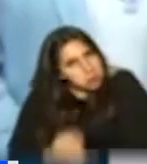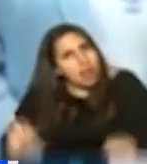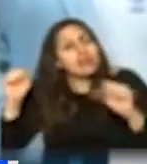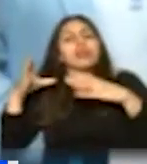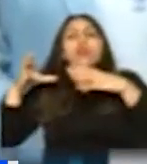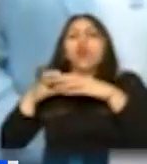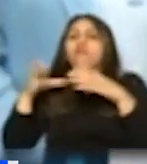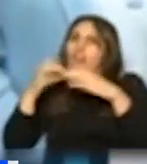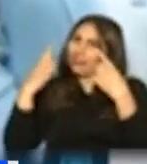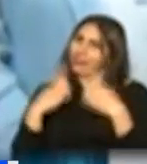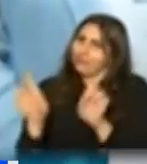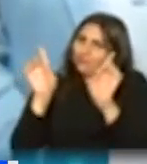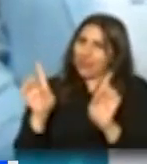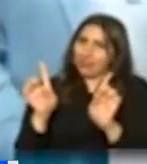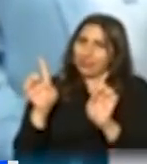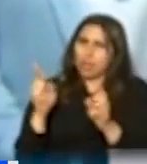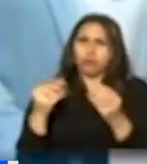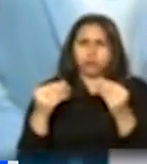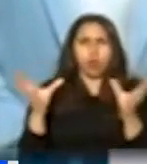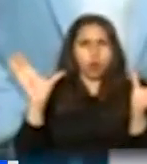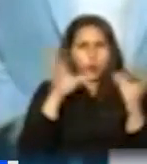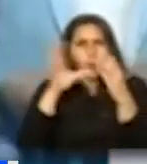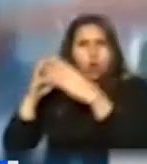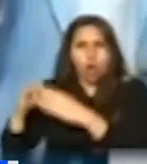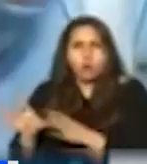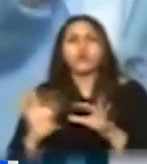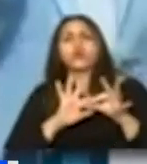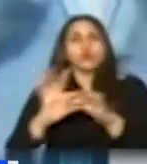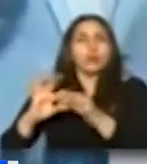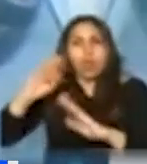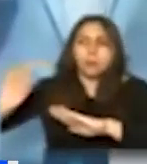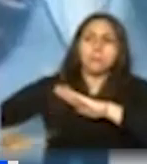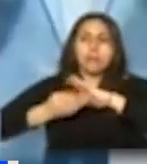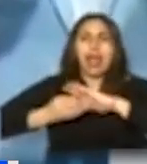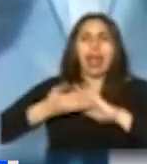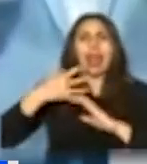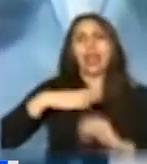de un gobierno distinto, de alternancia, encabezado por el Partido Nacional.